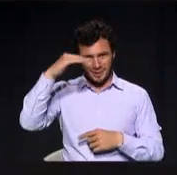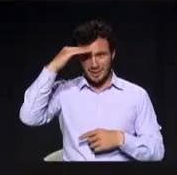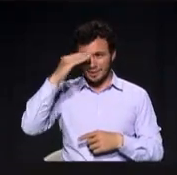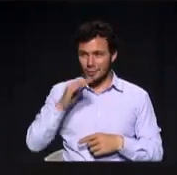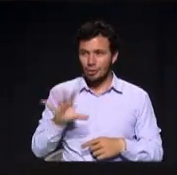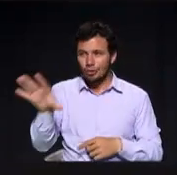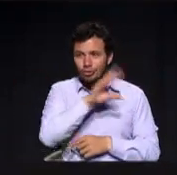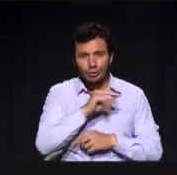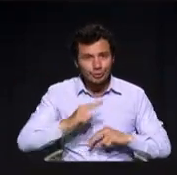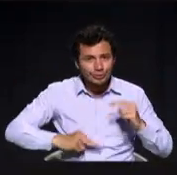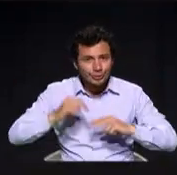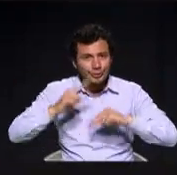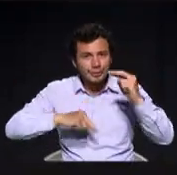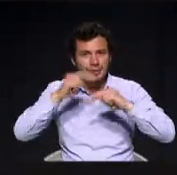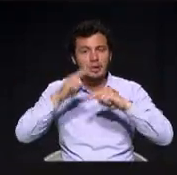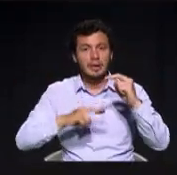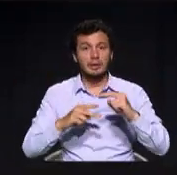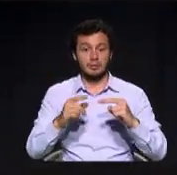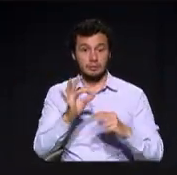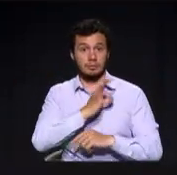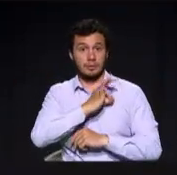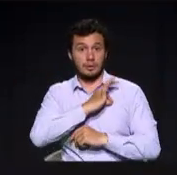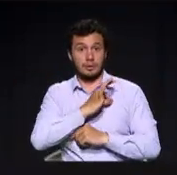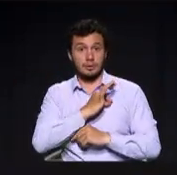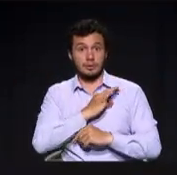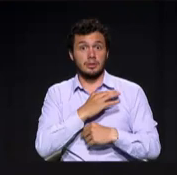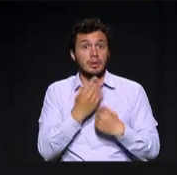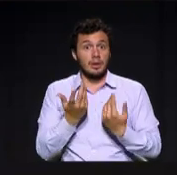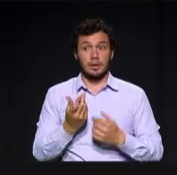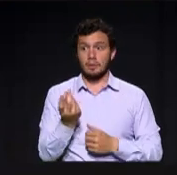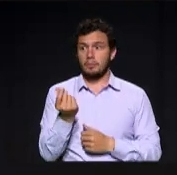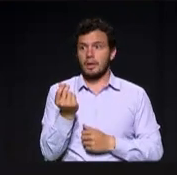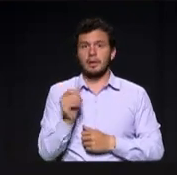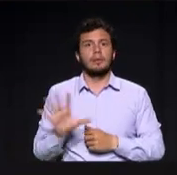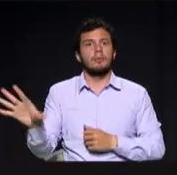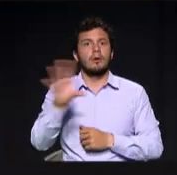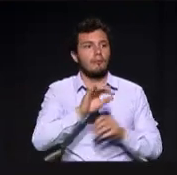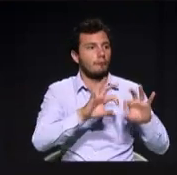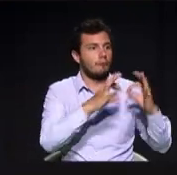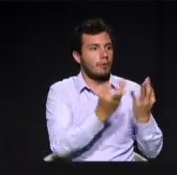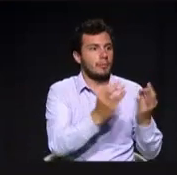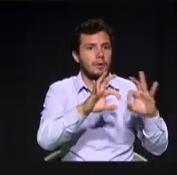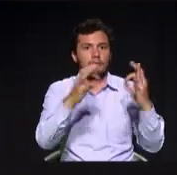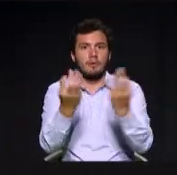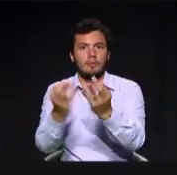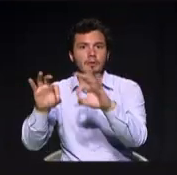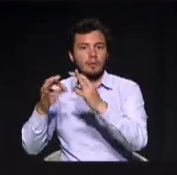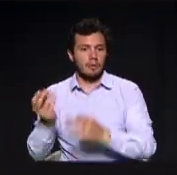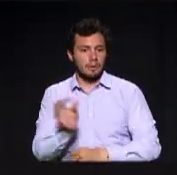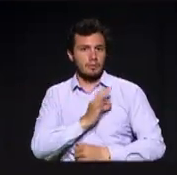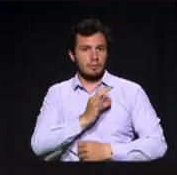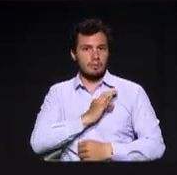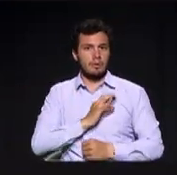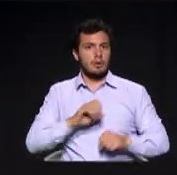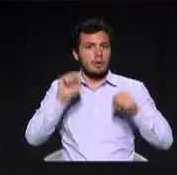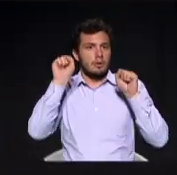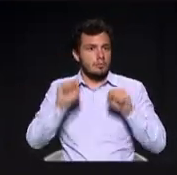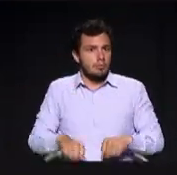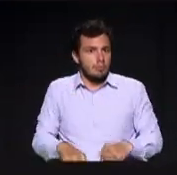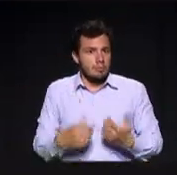que la cannabis es plata para todas las familias o sea empleo ahí es de donde está el empleo